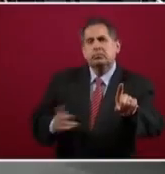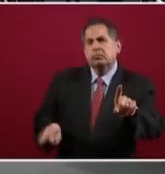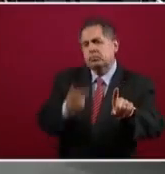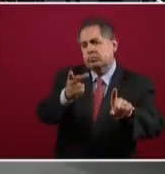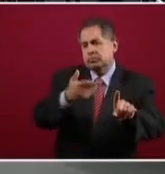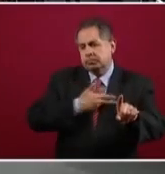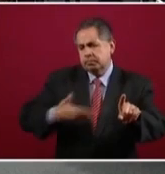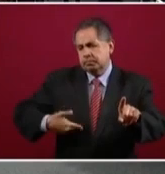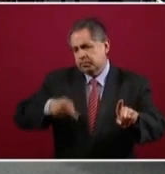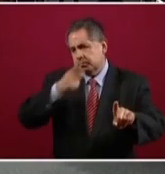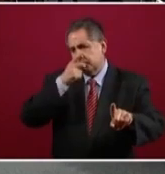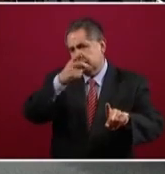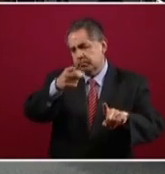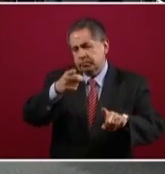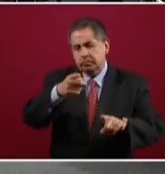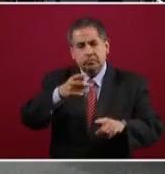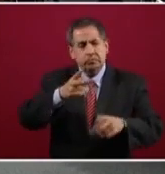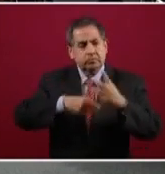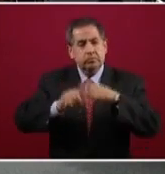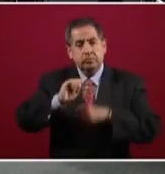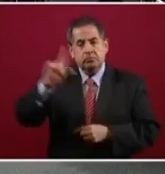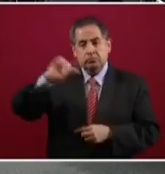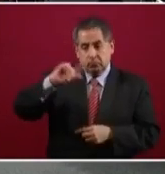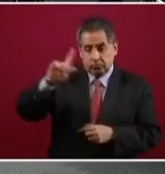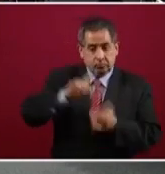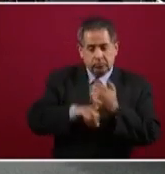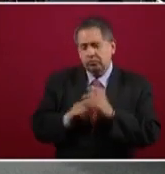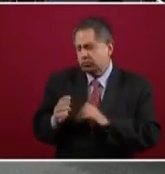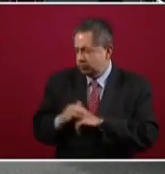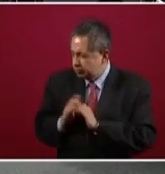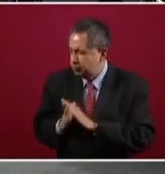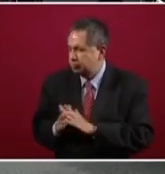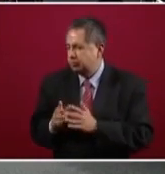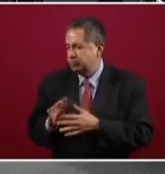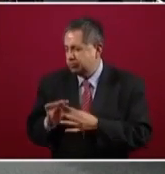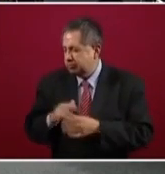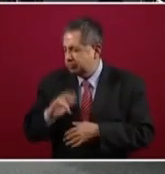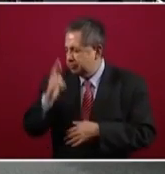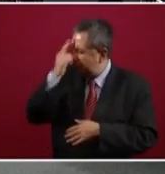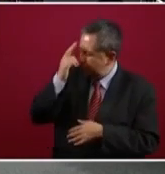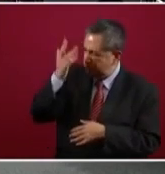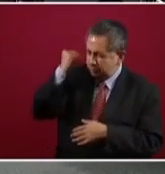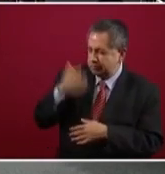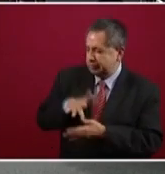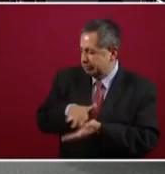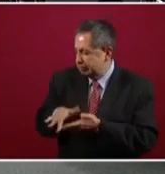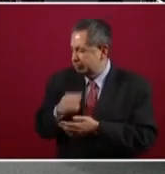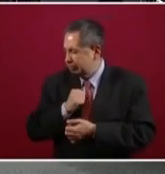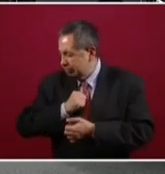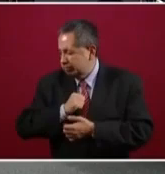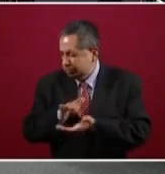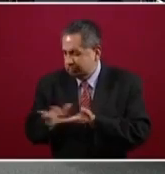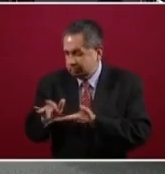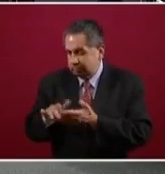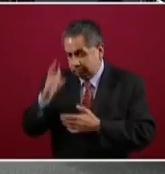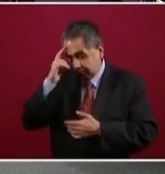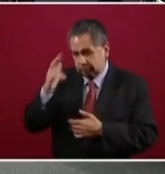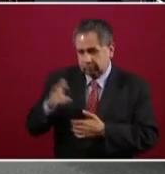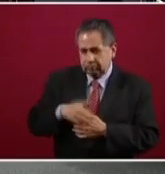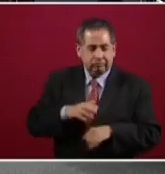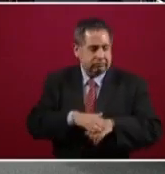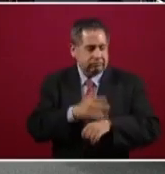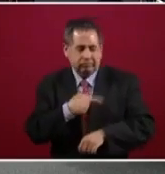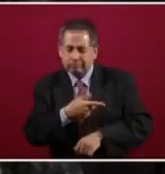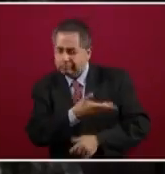presidente, que de hecho han venido funcionarios que le han dicho, acuérdate que yo estuve ahí contigo, te apoyé y traigo aquí